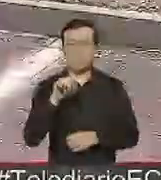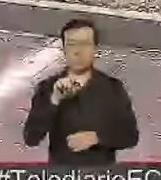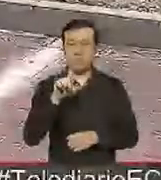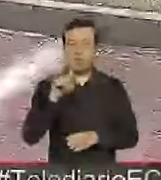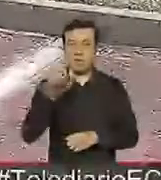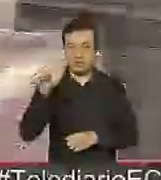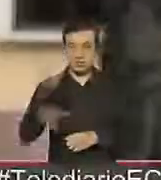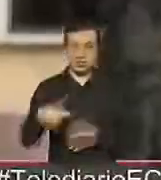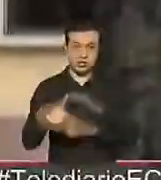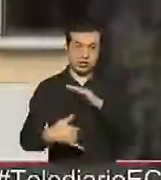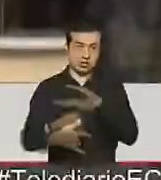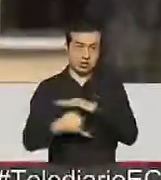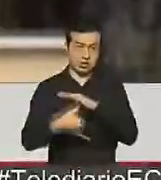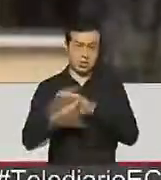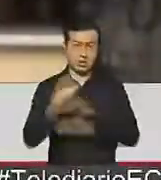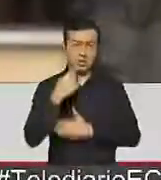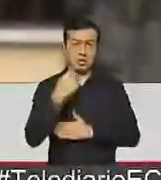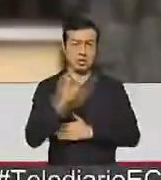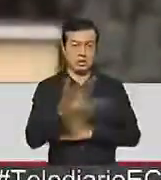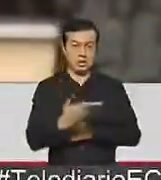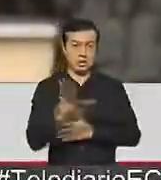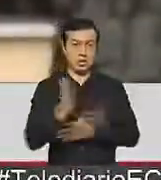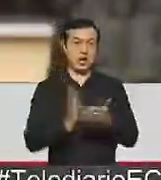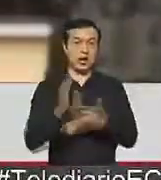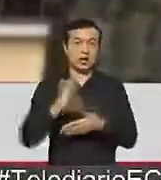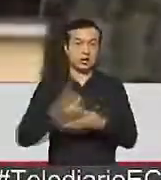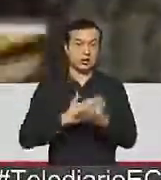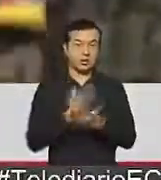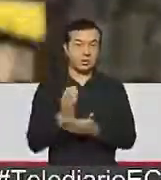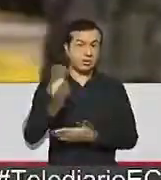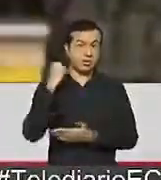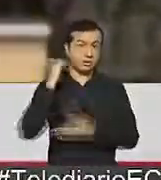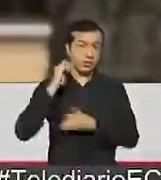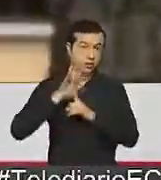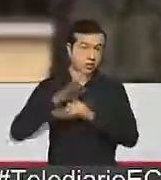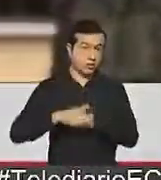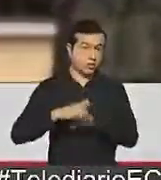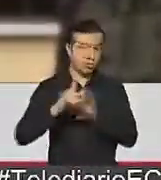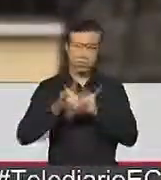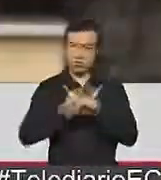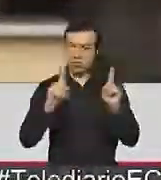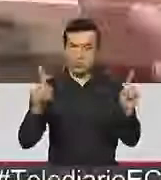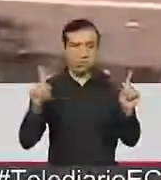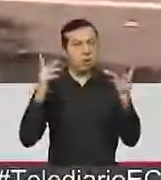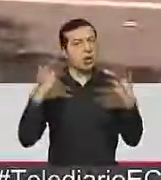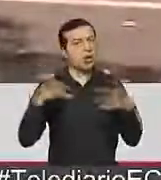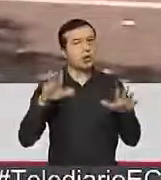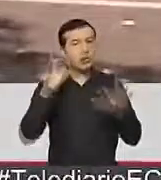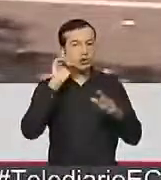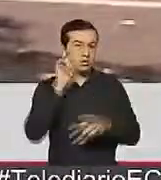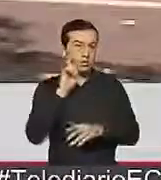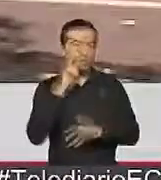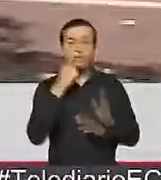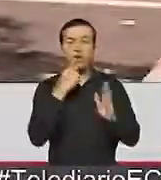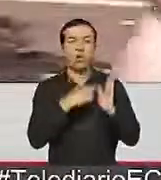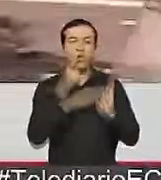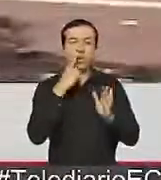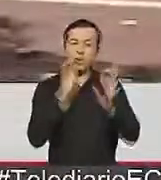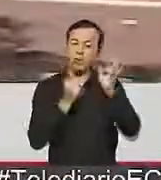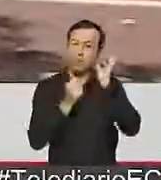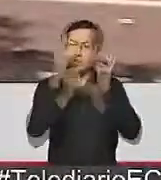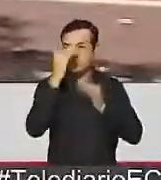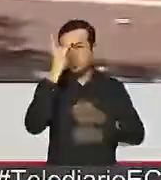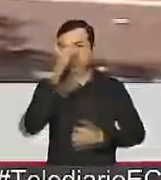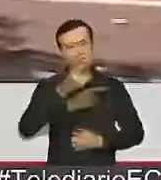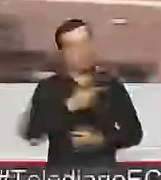activista LGTBI, indicó que esta acción es el acceso a un derecho sin discriminación en base a la orientación sexual. Como una pareja heterosexual ha podido elegir